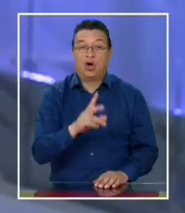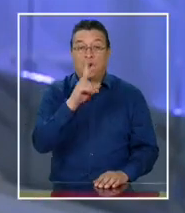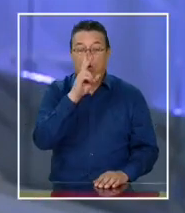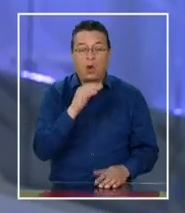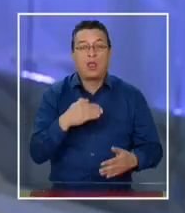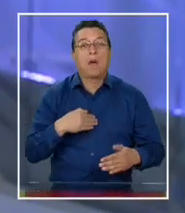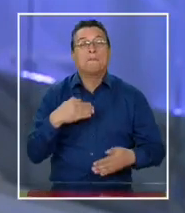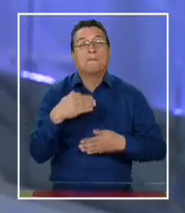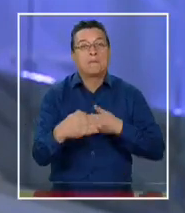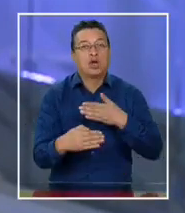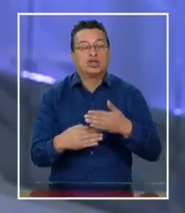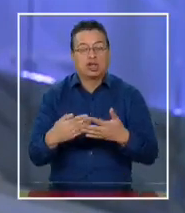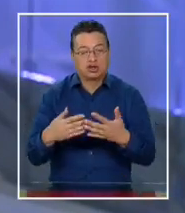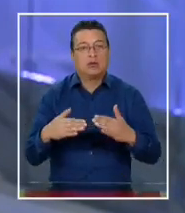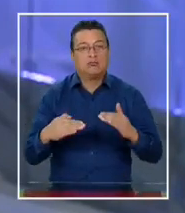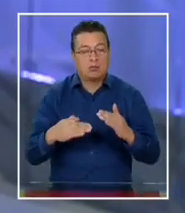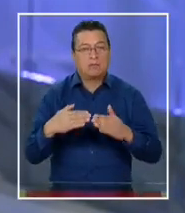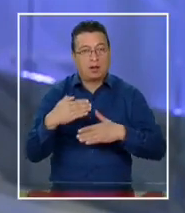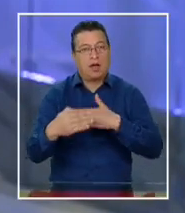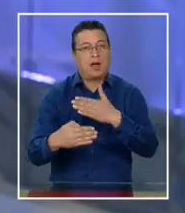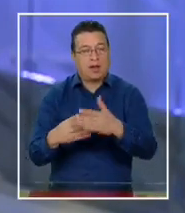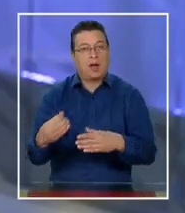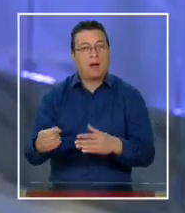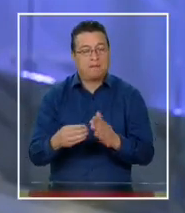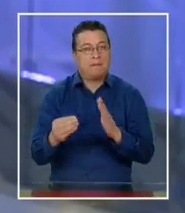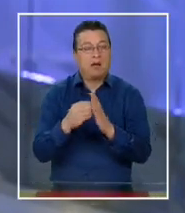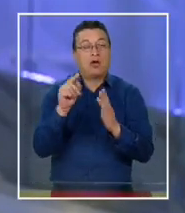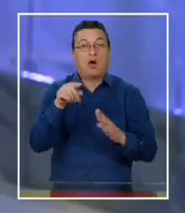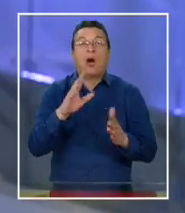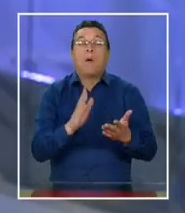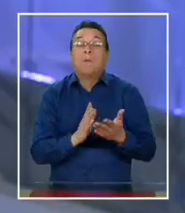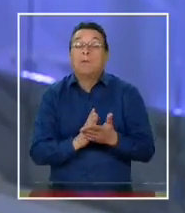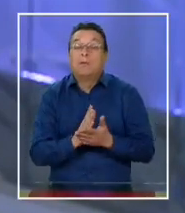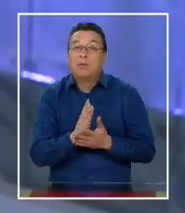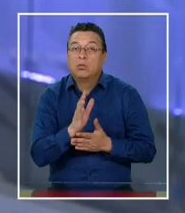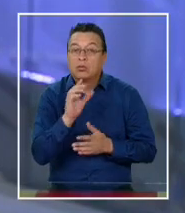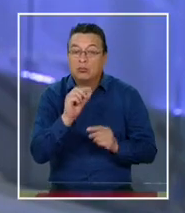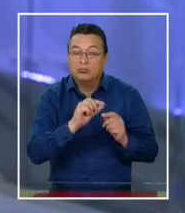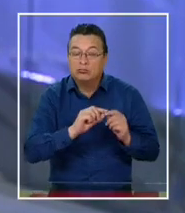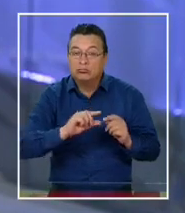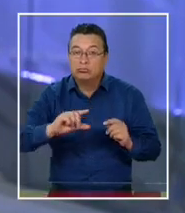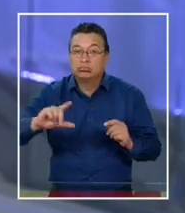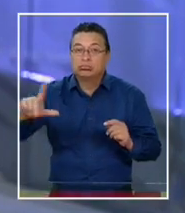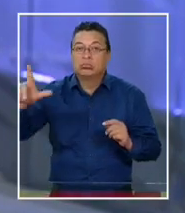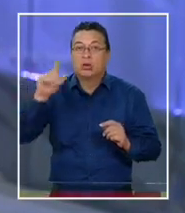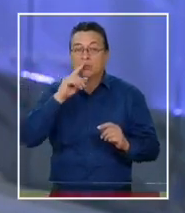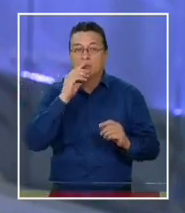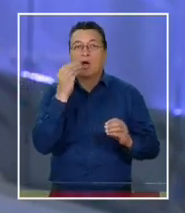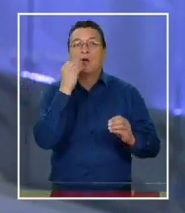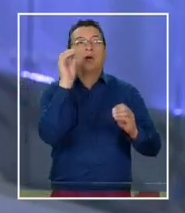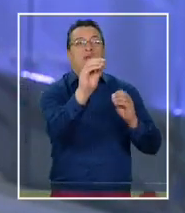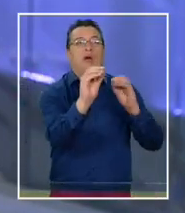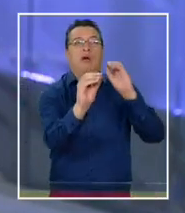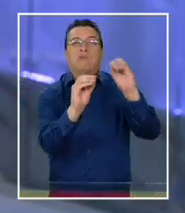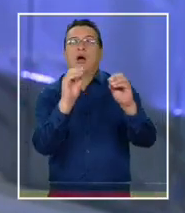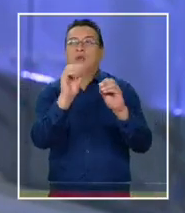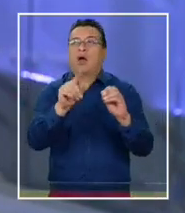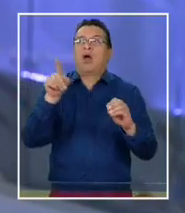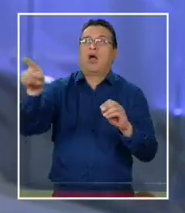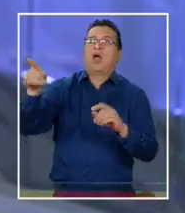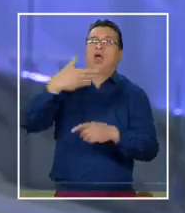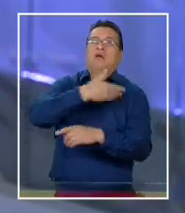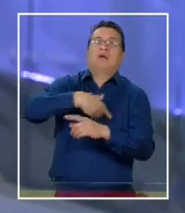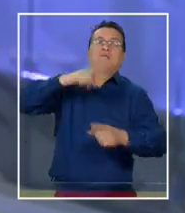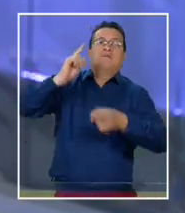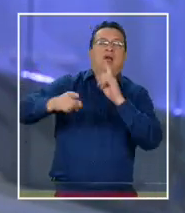como de proceso que está levantando vuelo Entonces si uno empieza cuando está levantando vuelo a ponerle unas etiquetas para allá